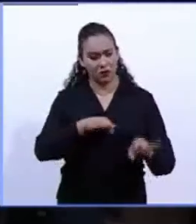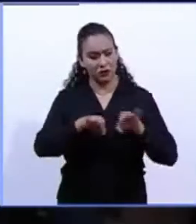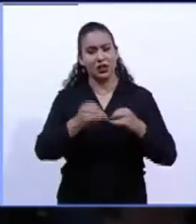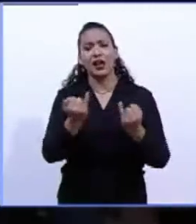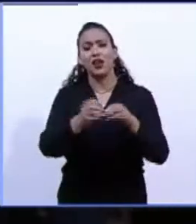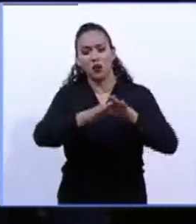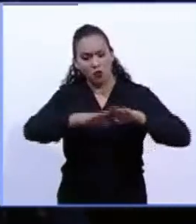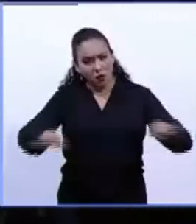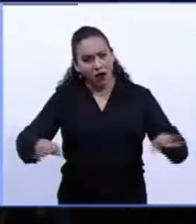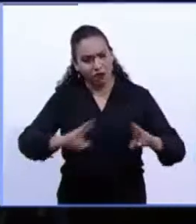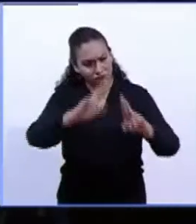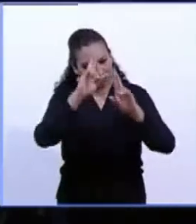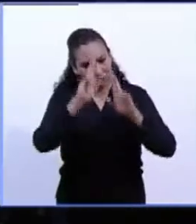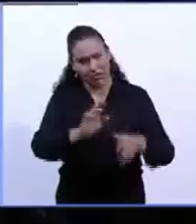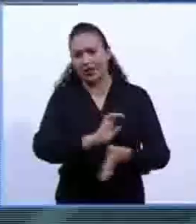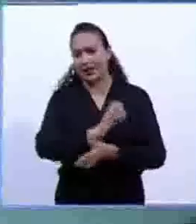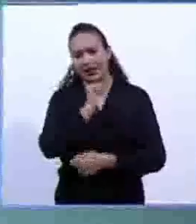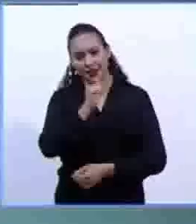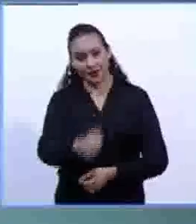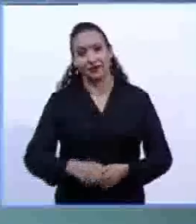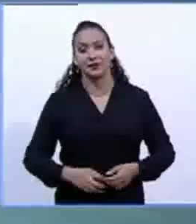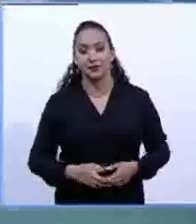un trato digno y no discriminatorio.